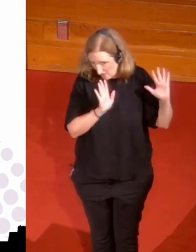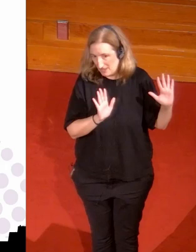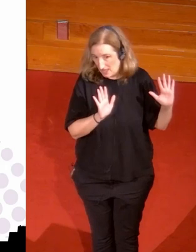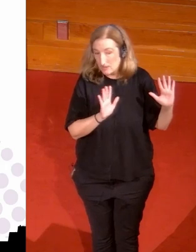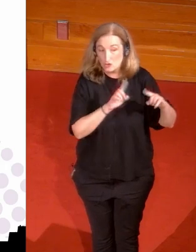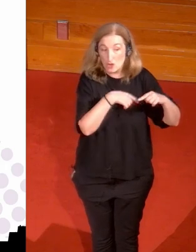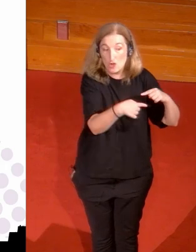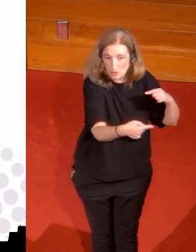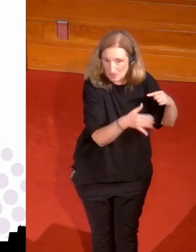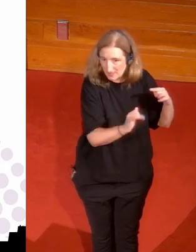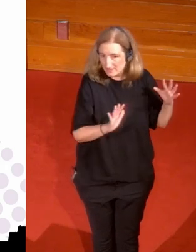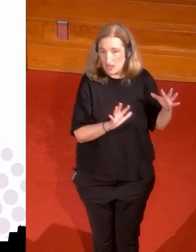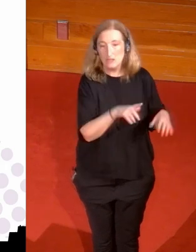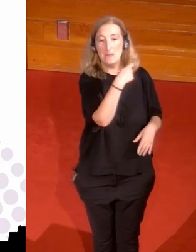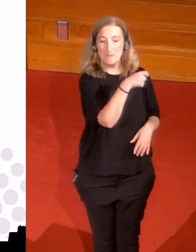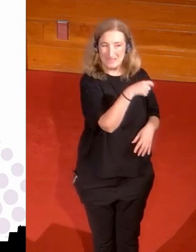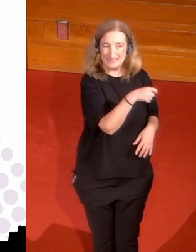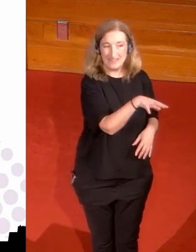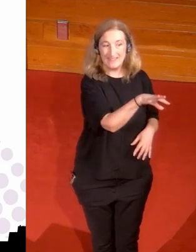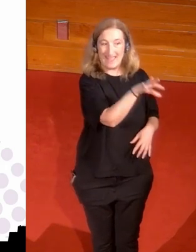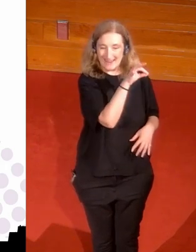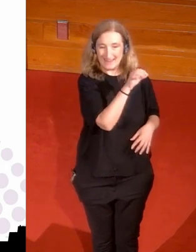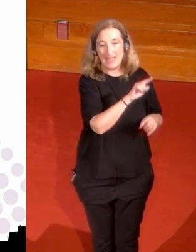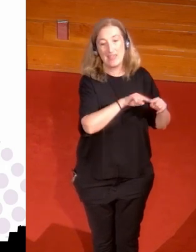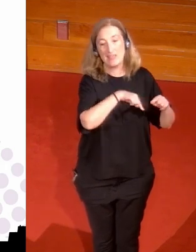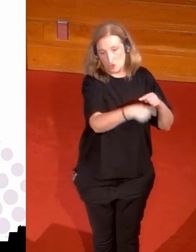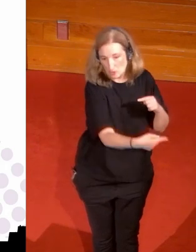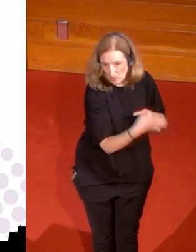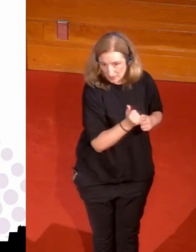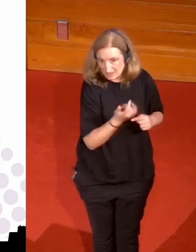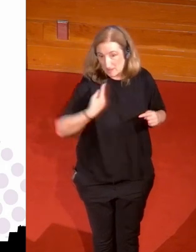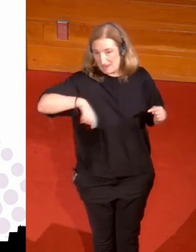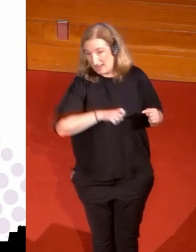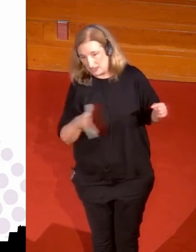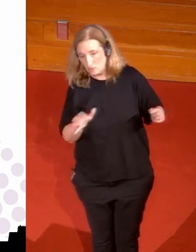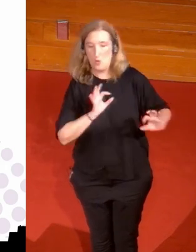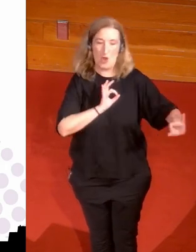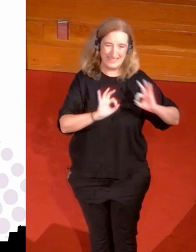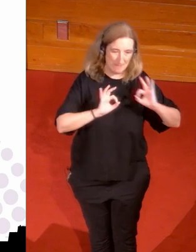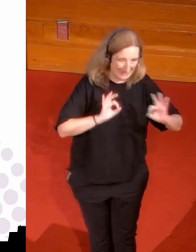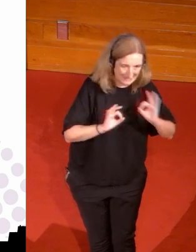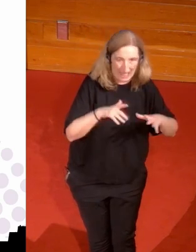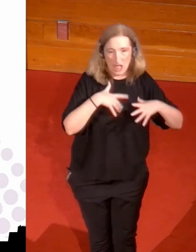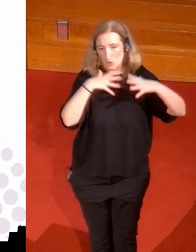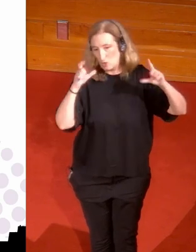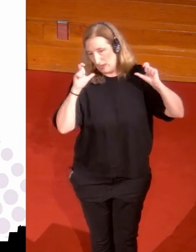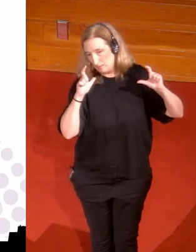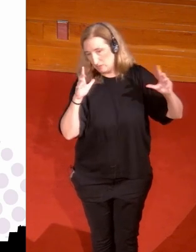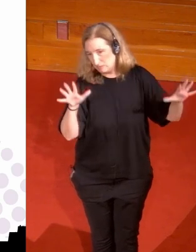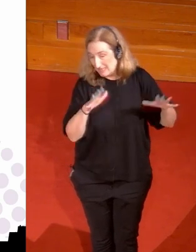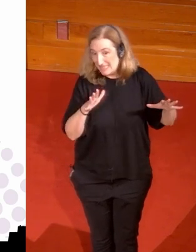consecuencias y Elige a un presidente y lo sabes y luego bueno todo lo que decía antes no del espectáculo hacer